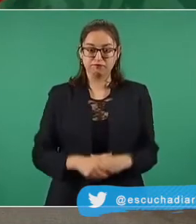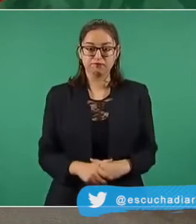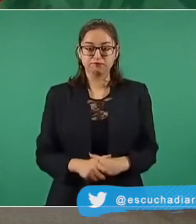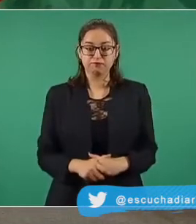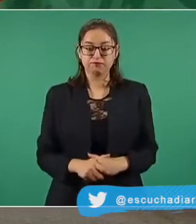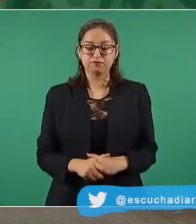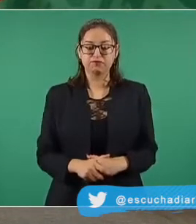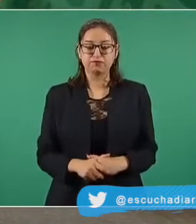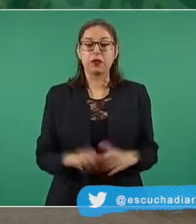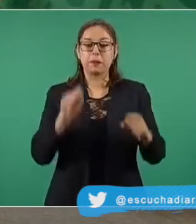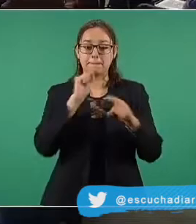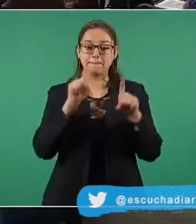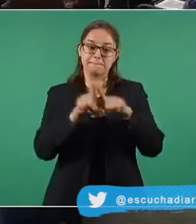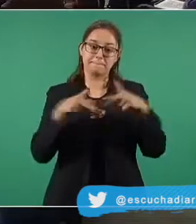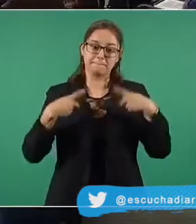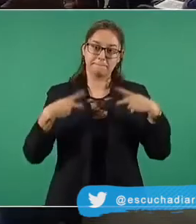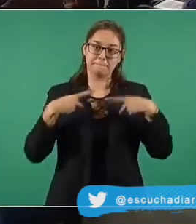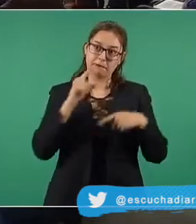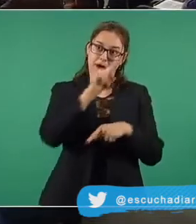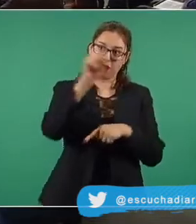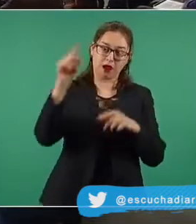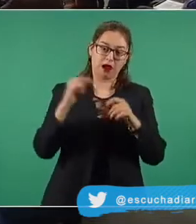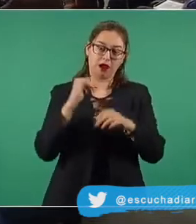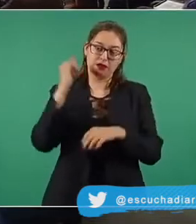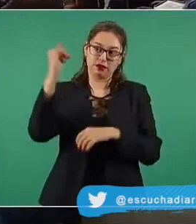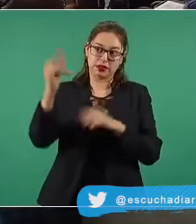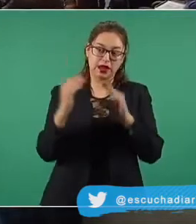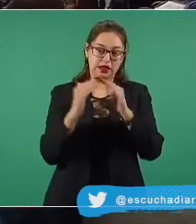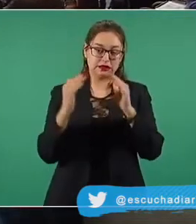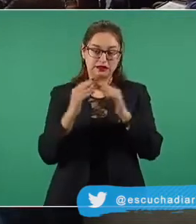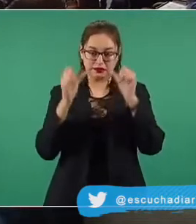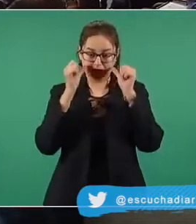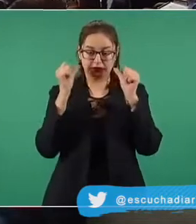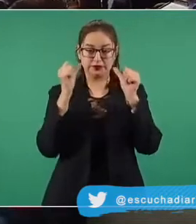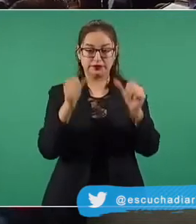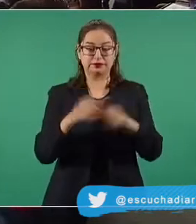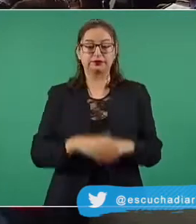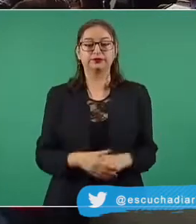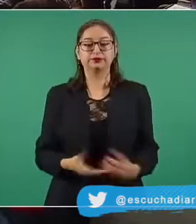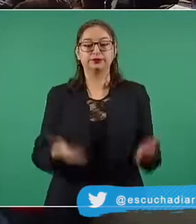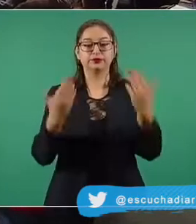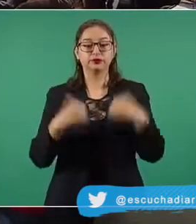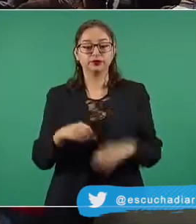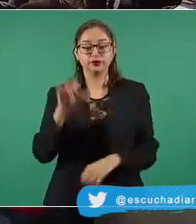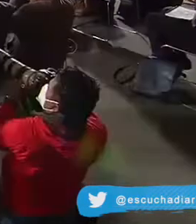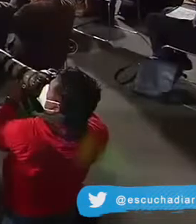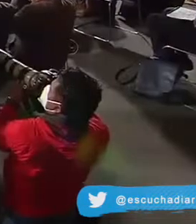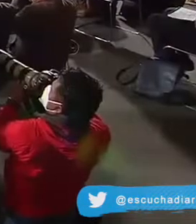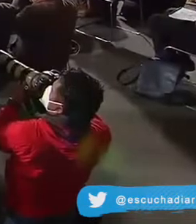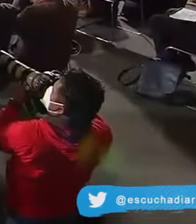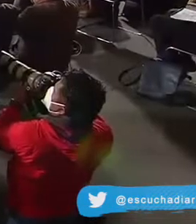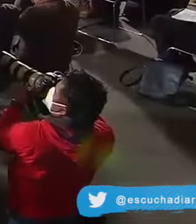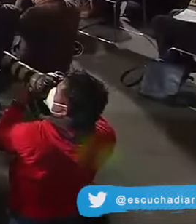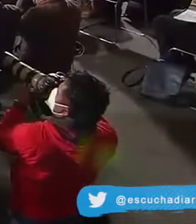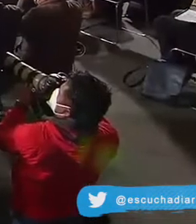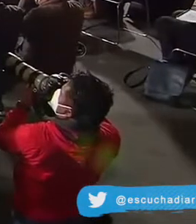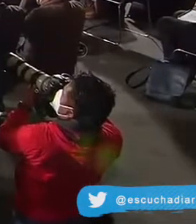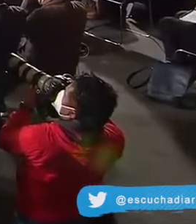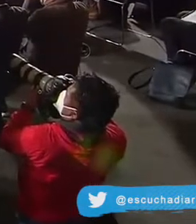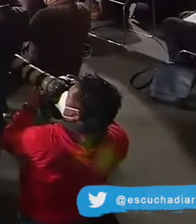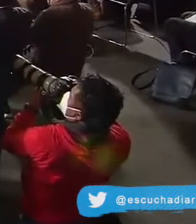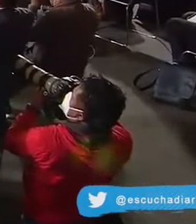El presidente menciona que ante los amparos para que se vacune a menores de edad, tomará la iniciativa de enviar un informe al Poder Judicial